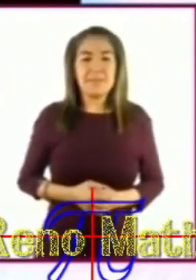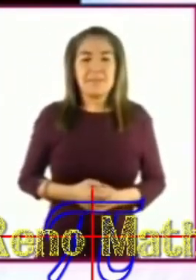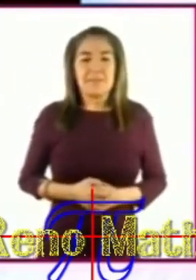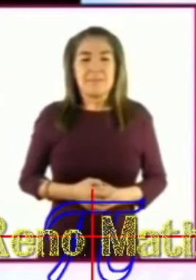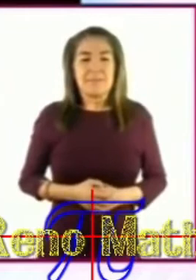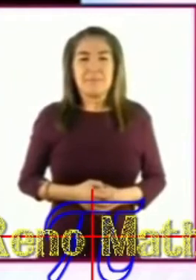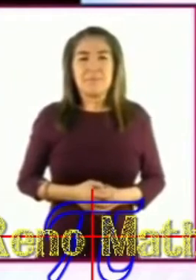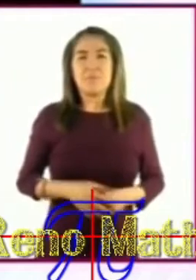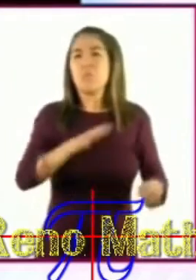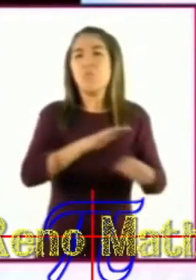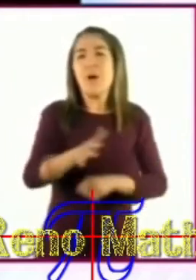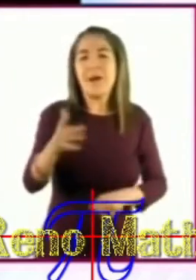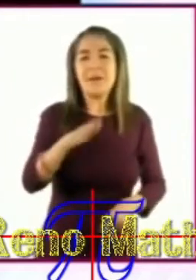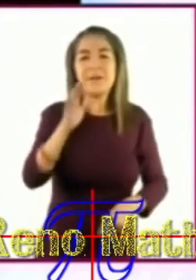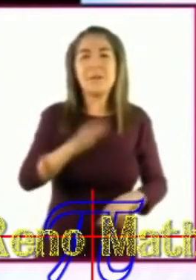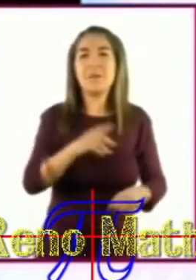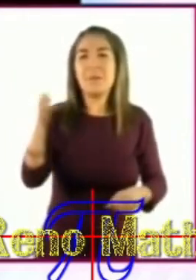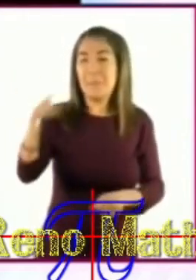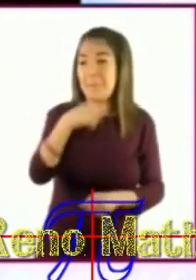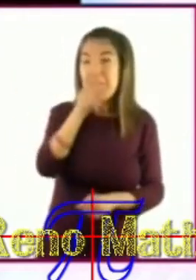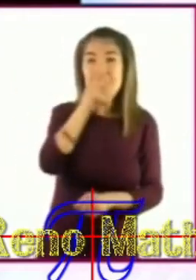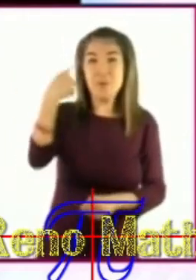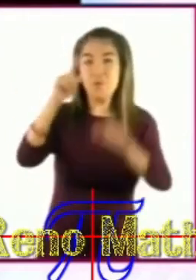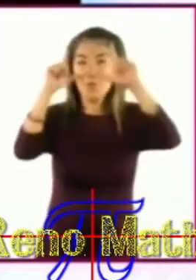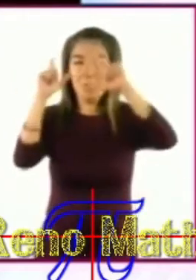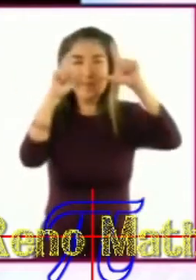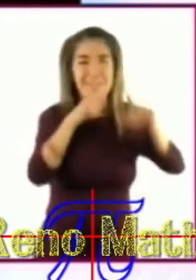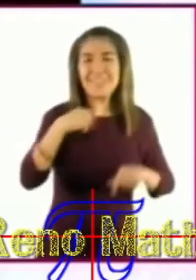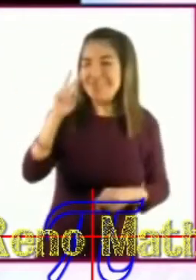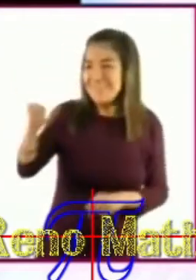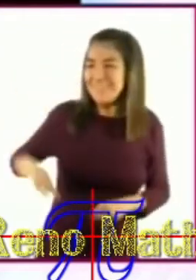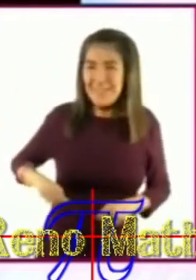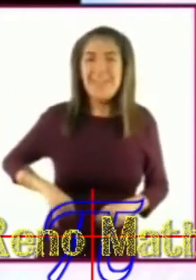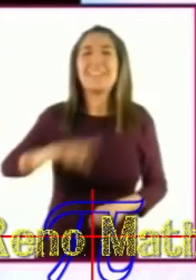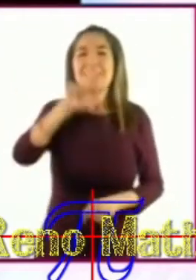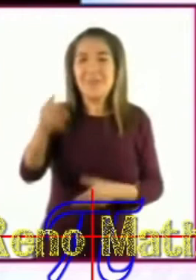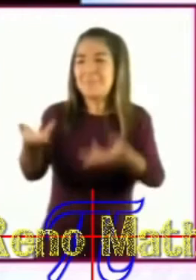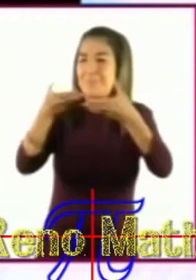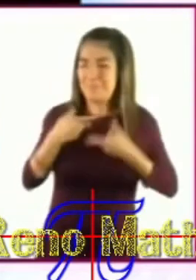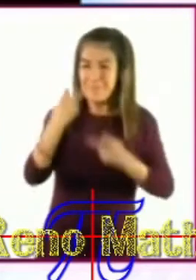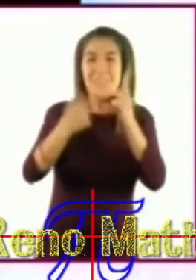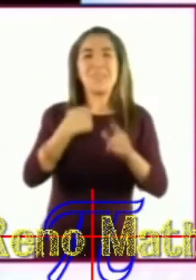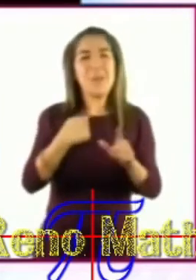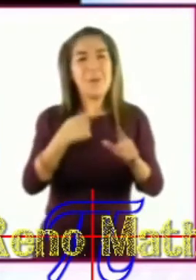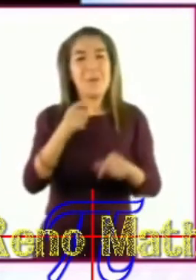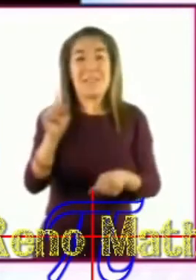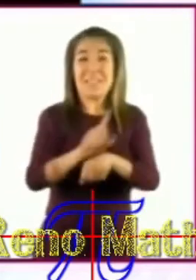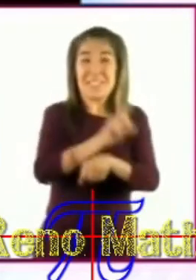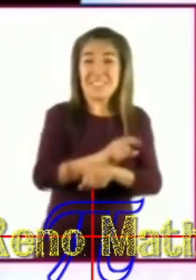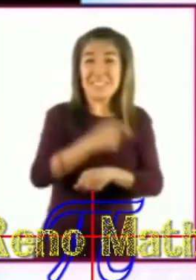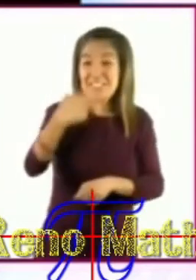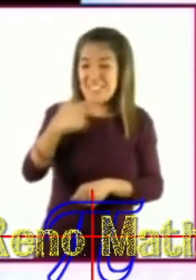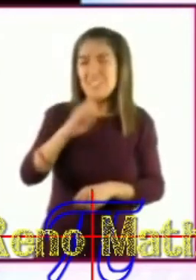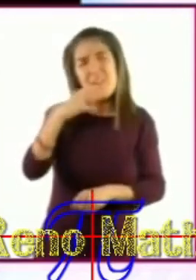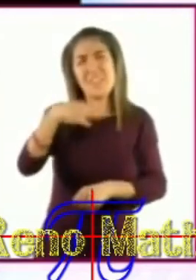Como objeto, yo creo que la cámara de mi papá, ¿no?, siempre me llamó la atención y fue la que me empezó a prestar, no sé, como cuando yo tenía 13,